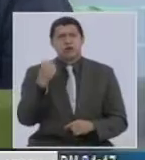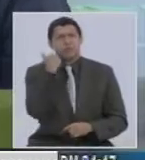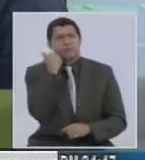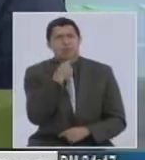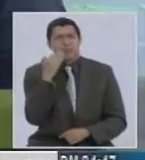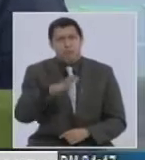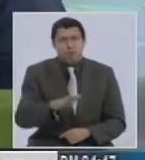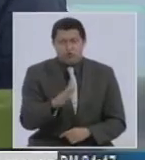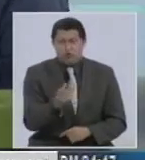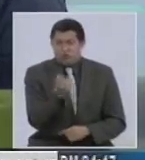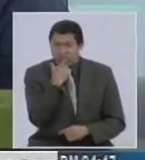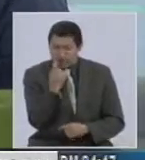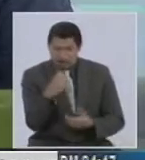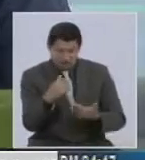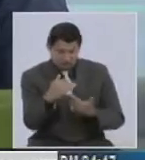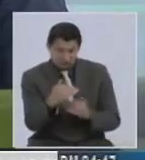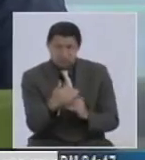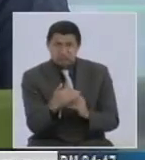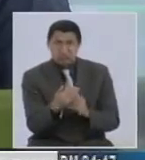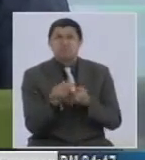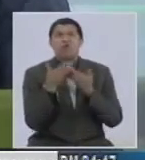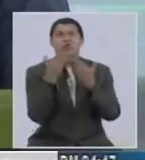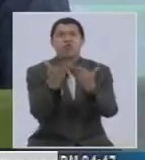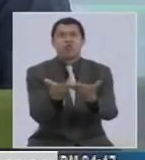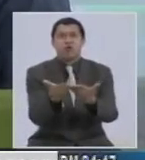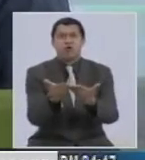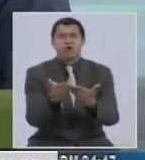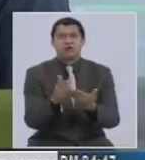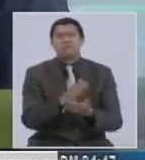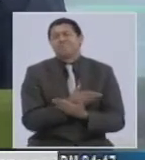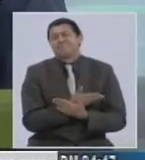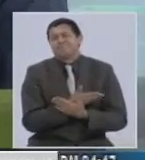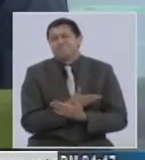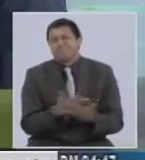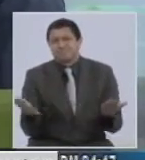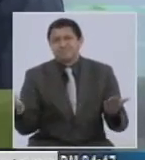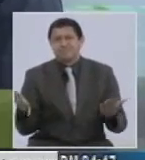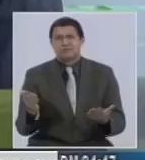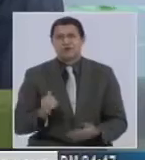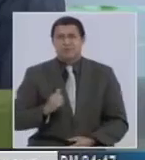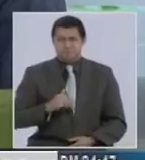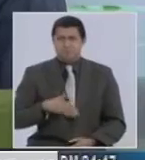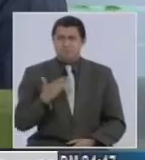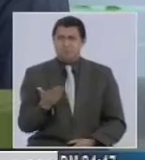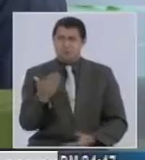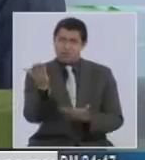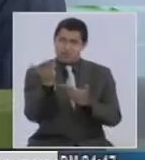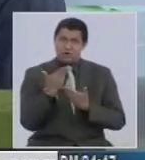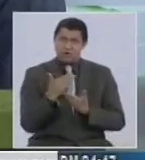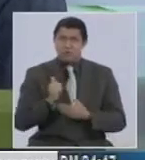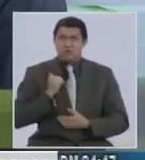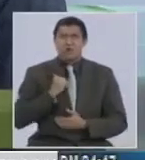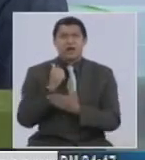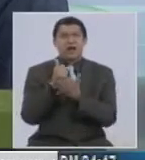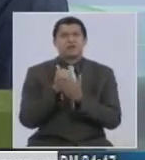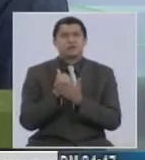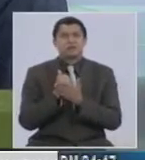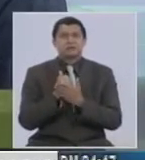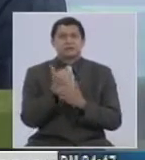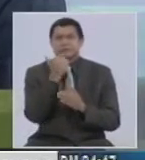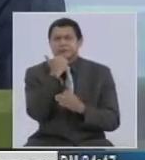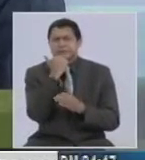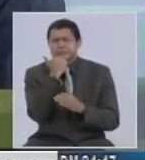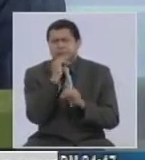fallece y no termina el tratamiento, entonces lo donan. Estamos a la orden y dispuestos a recibir cualquier ayuda. Bien, ya